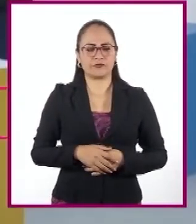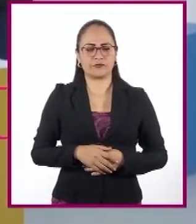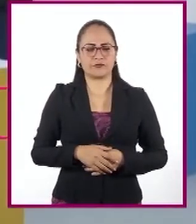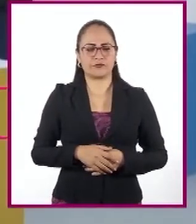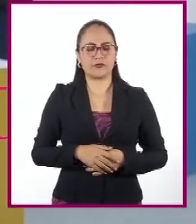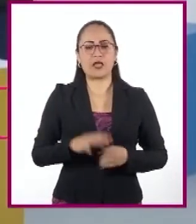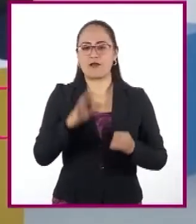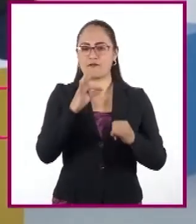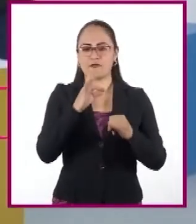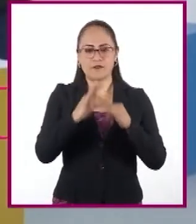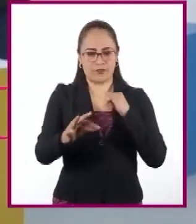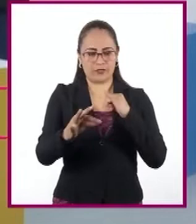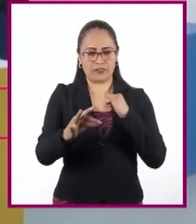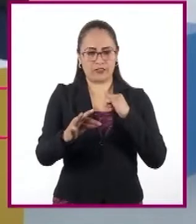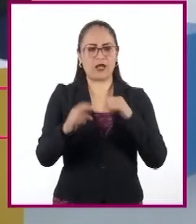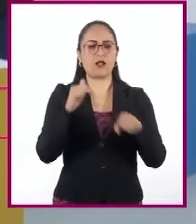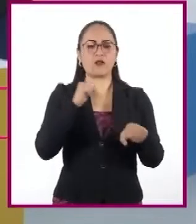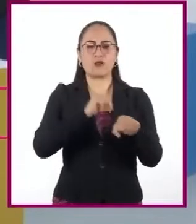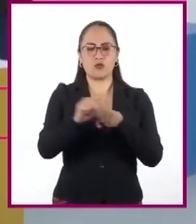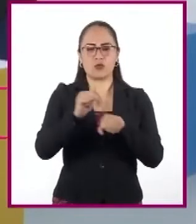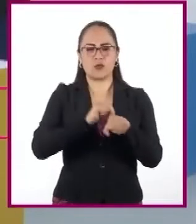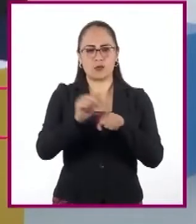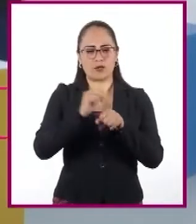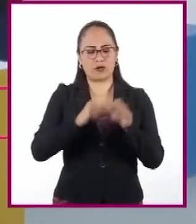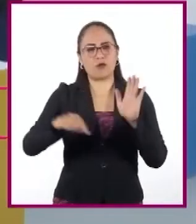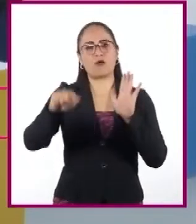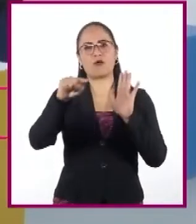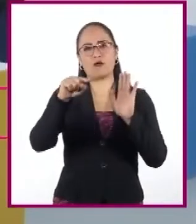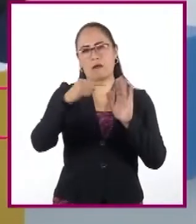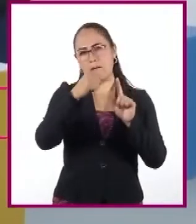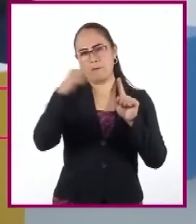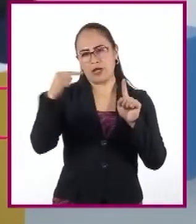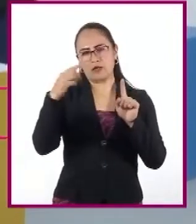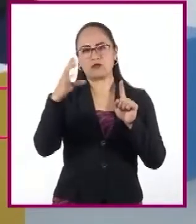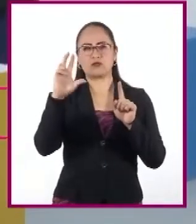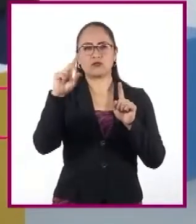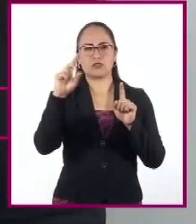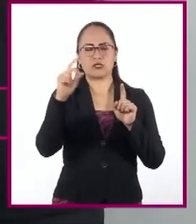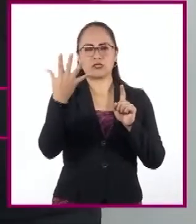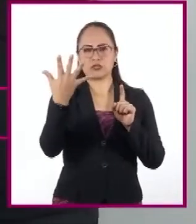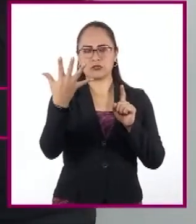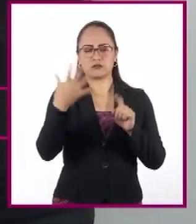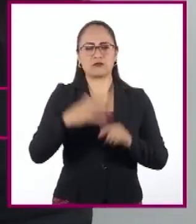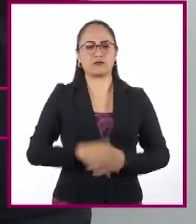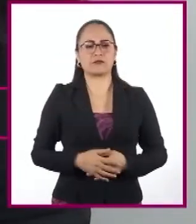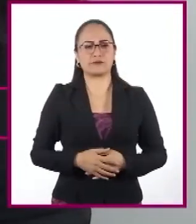Por último, a ese número réstale 35.